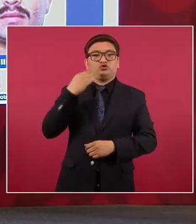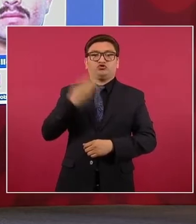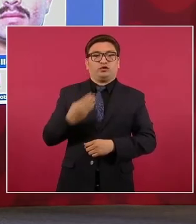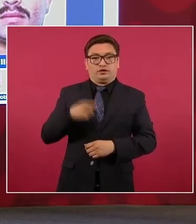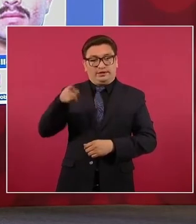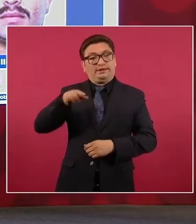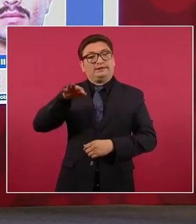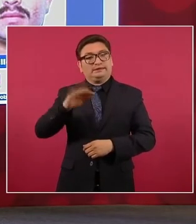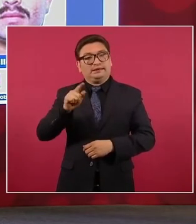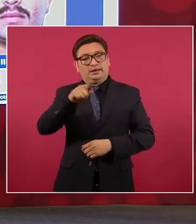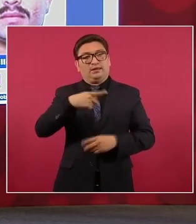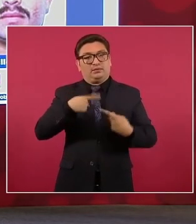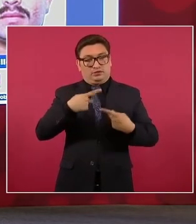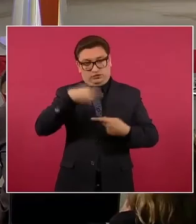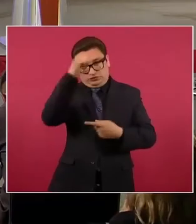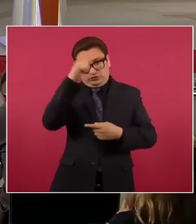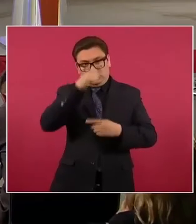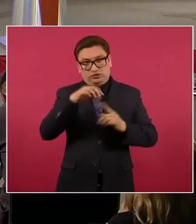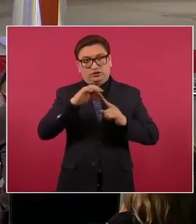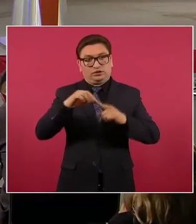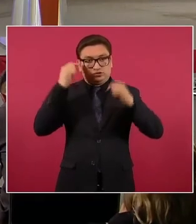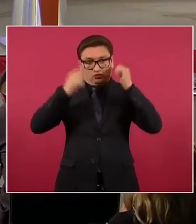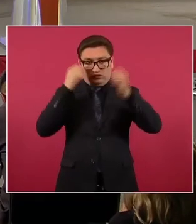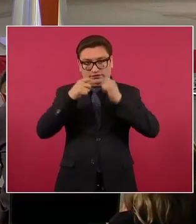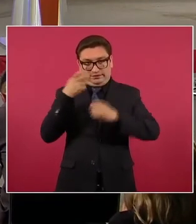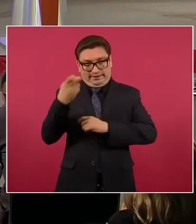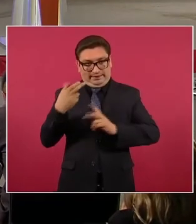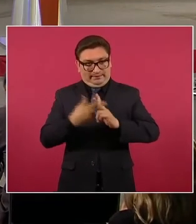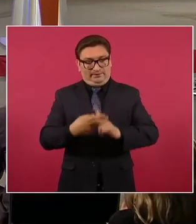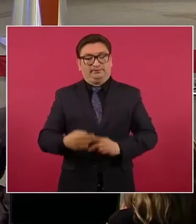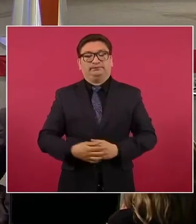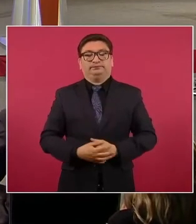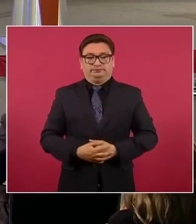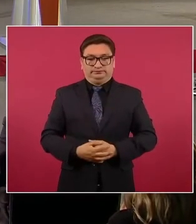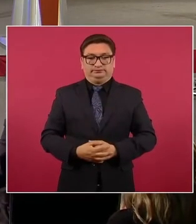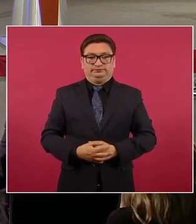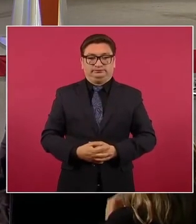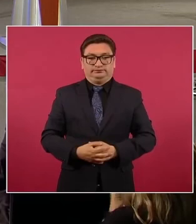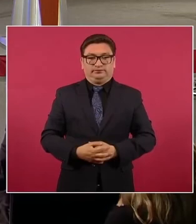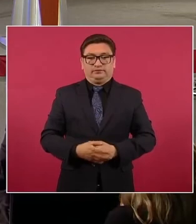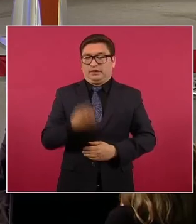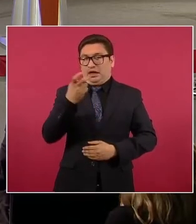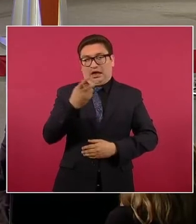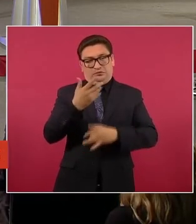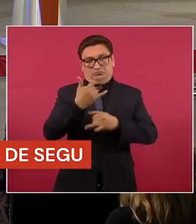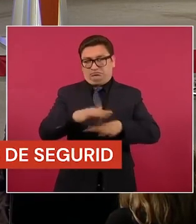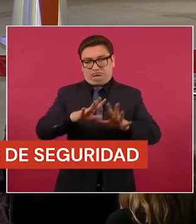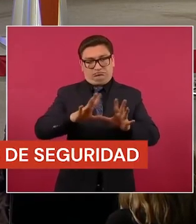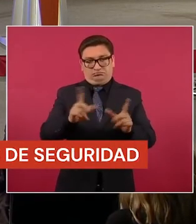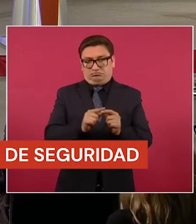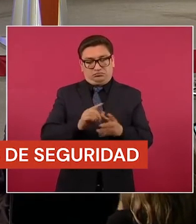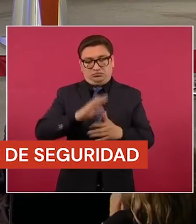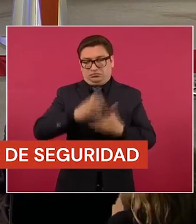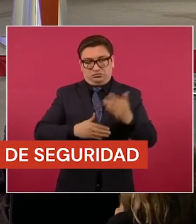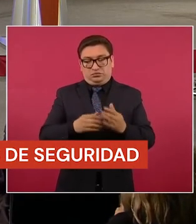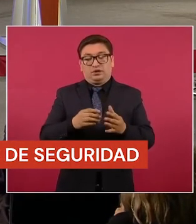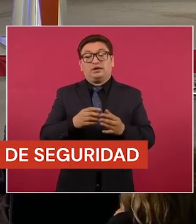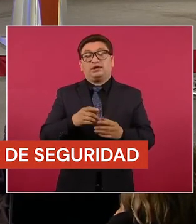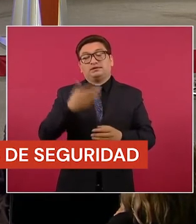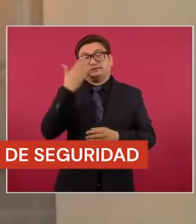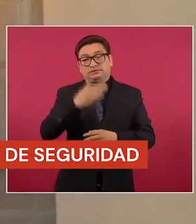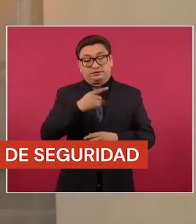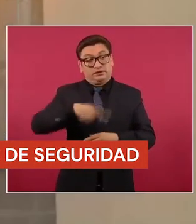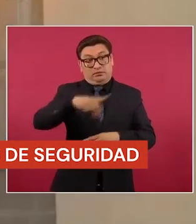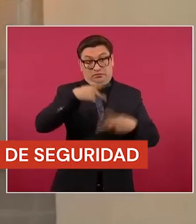de los sacerdotes y del guía de turistas. Esto sería la información de cero impunidad,